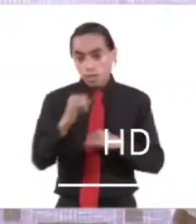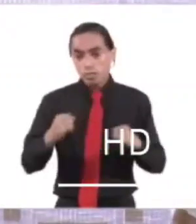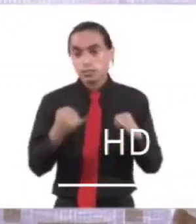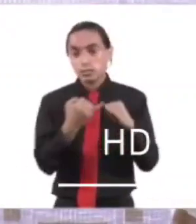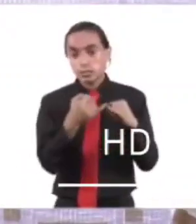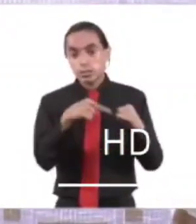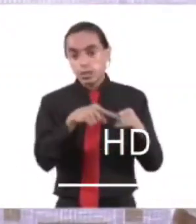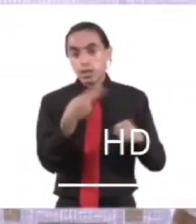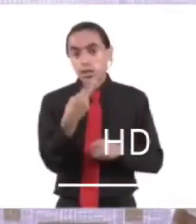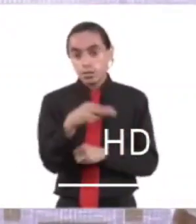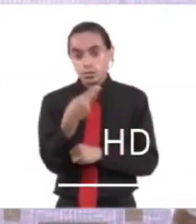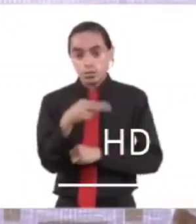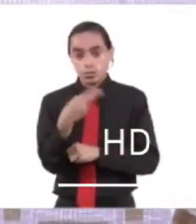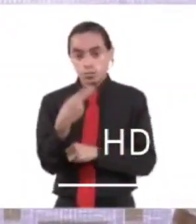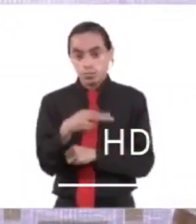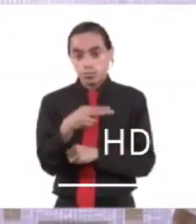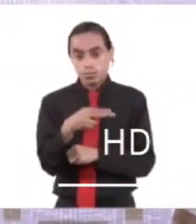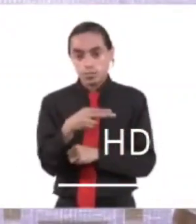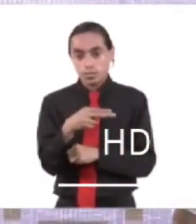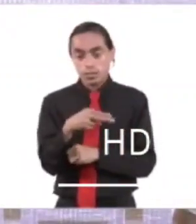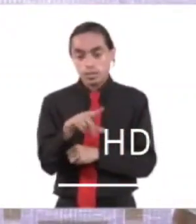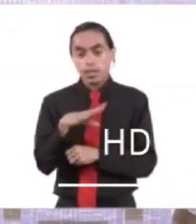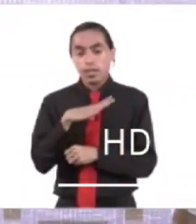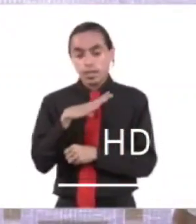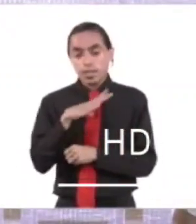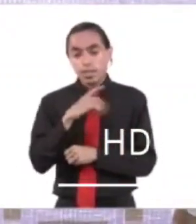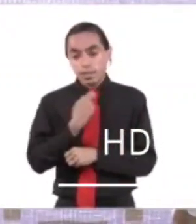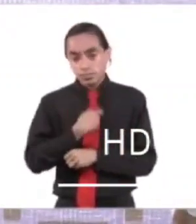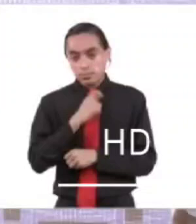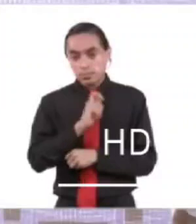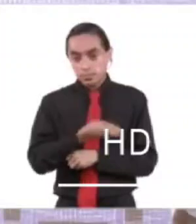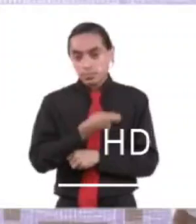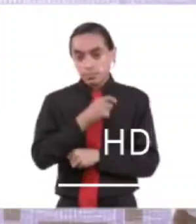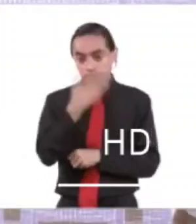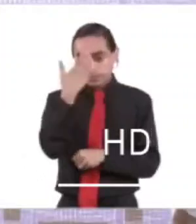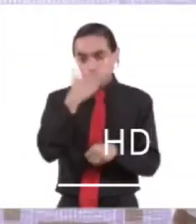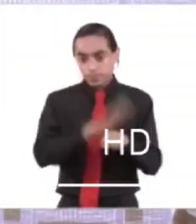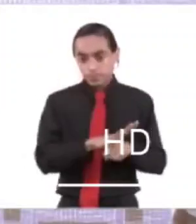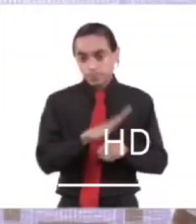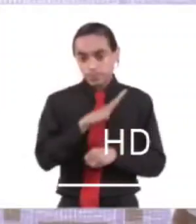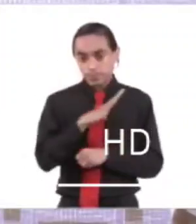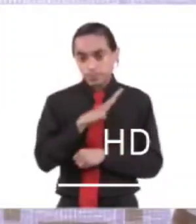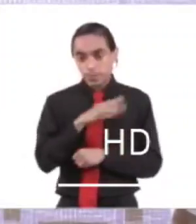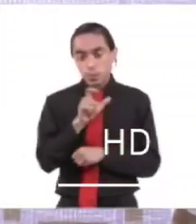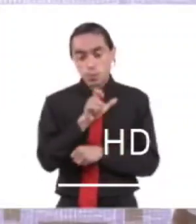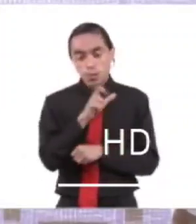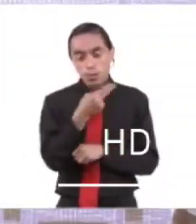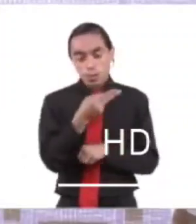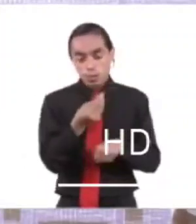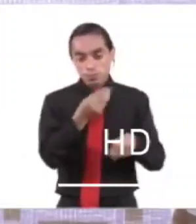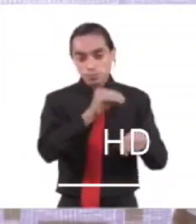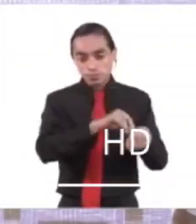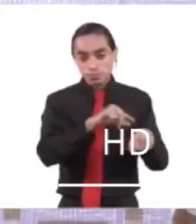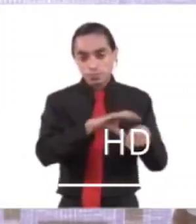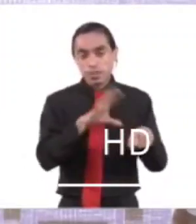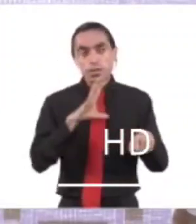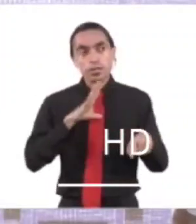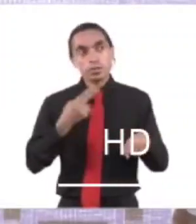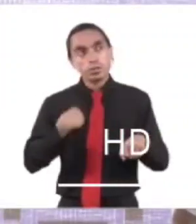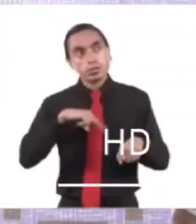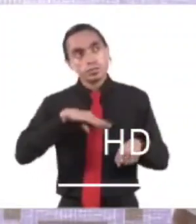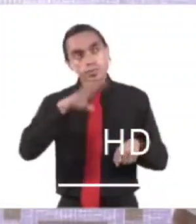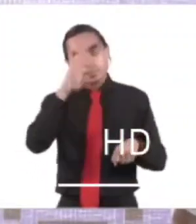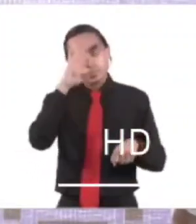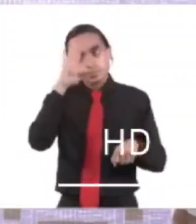llevan nombres que los hacen significativos. Cuando llevan esos nombres, nos